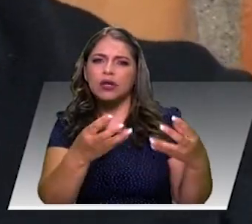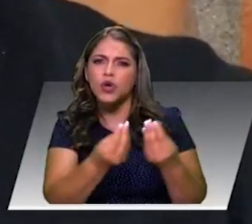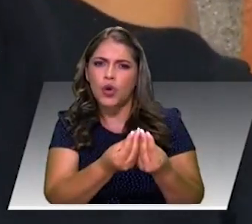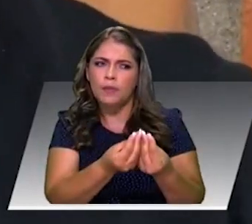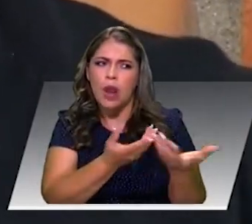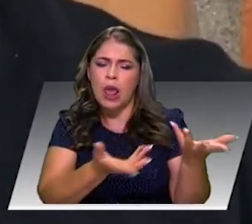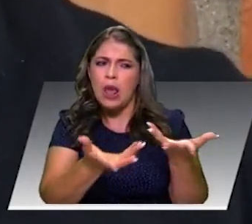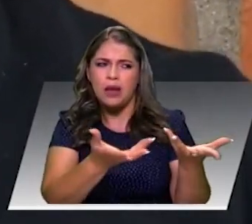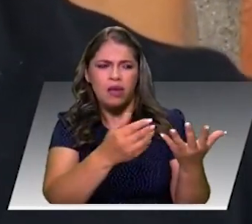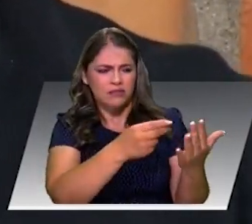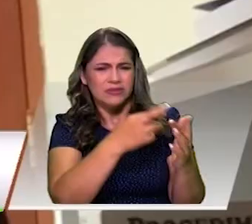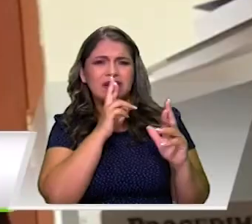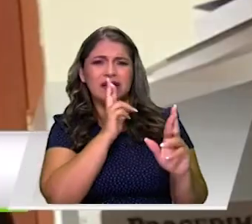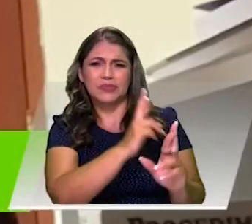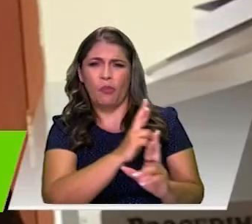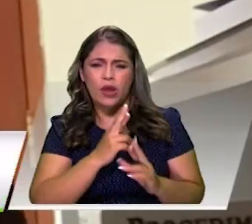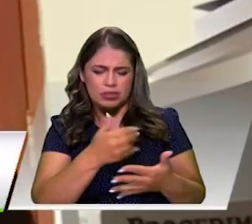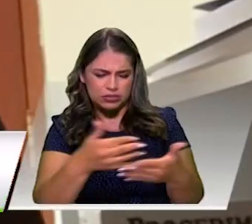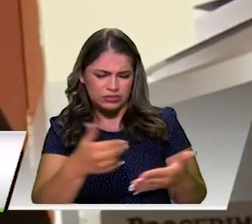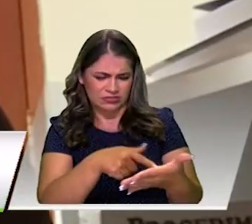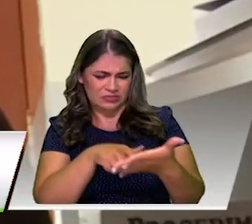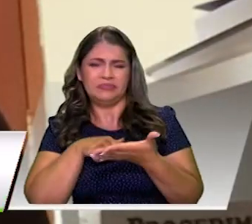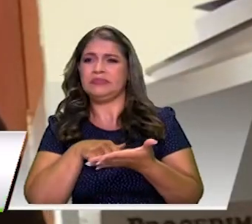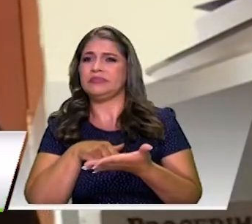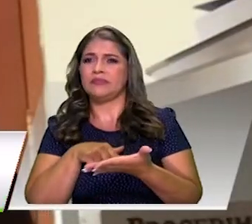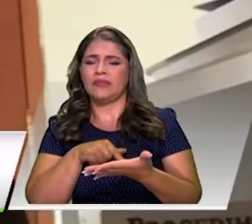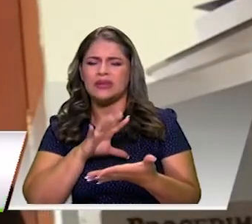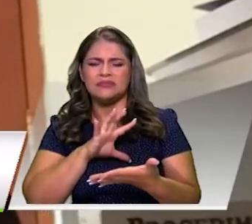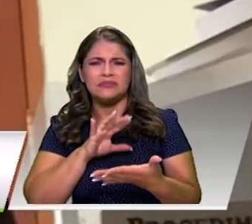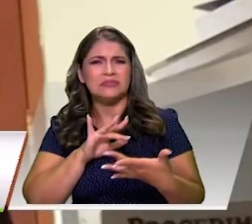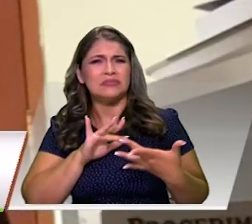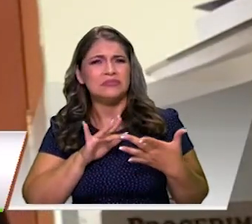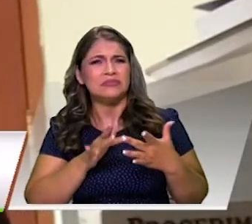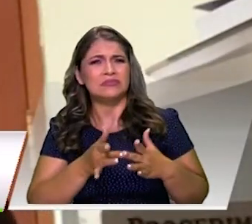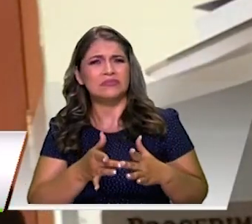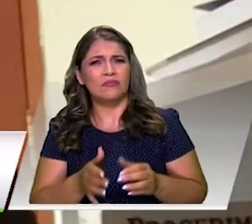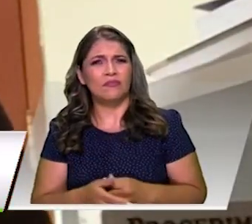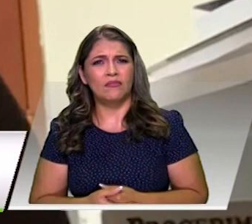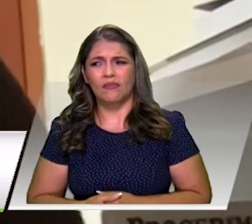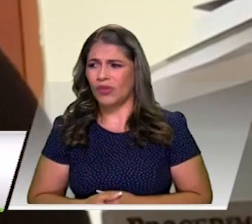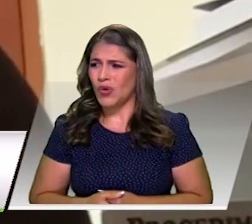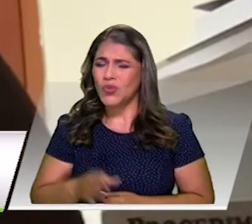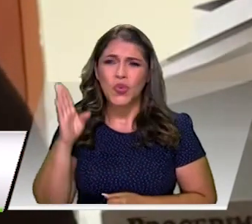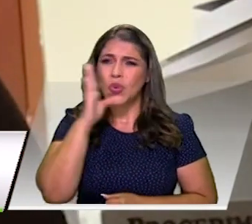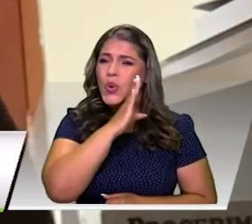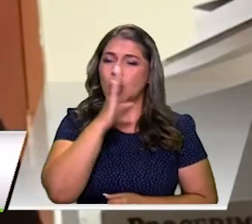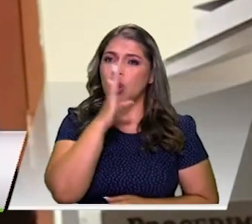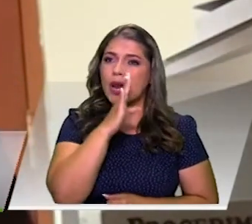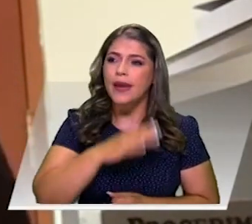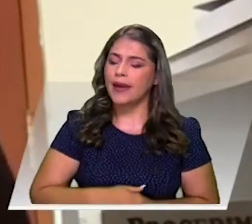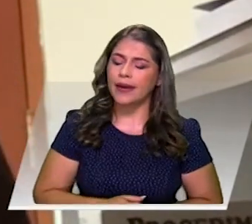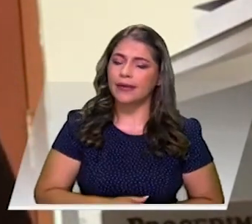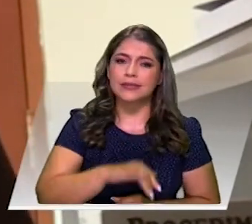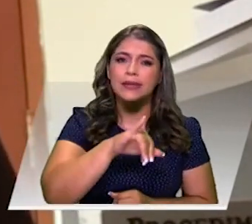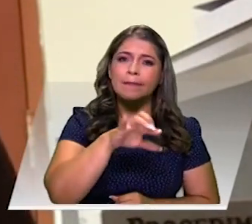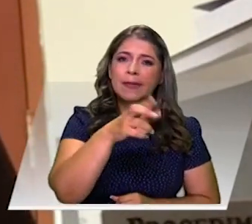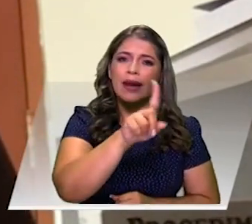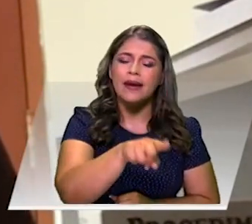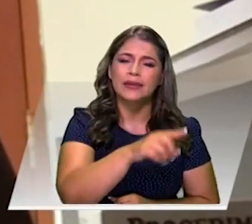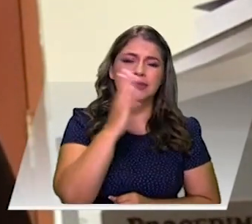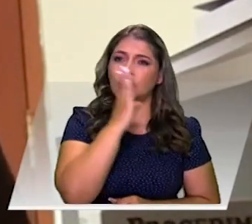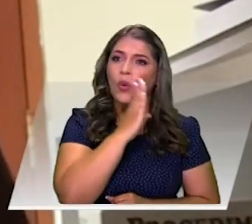desconcertantes me parece que se deba tolerar una actitud como la de la ips y me parece que estas irregularidades